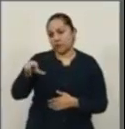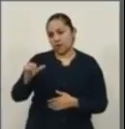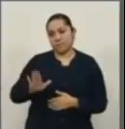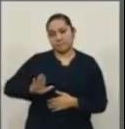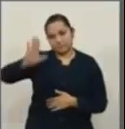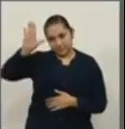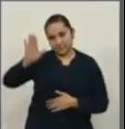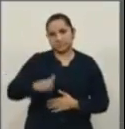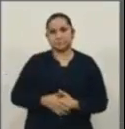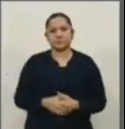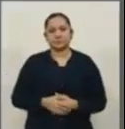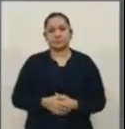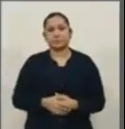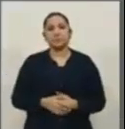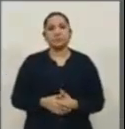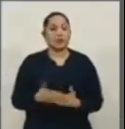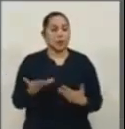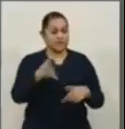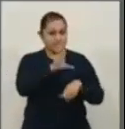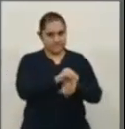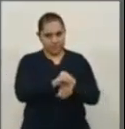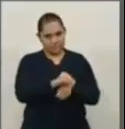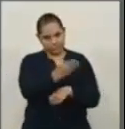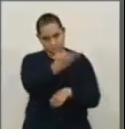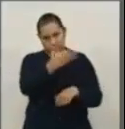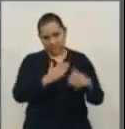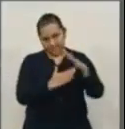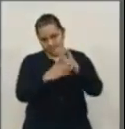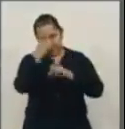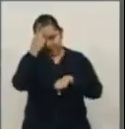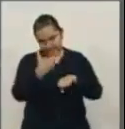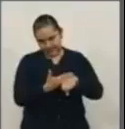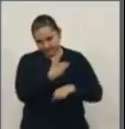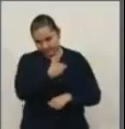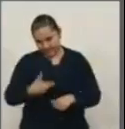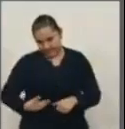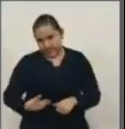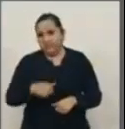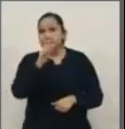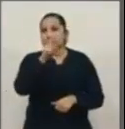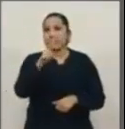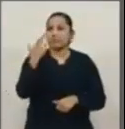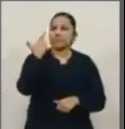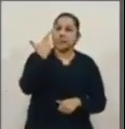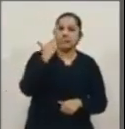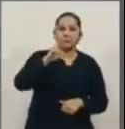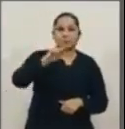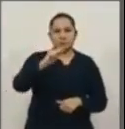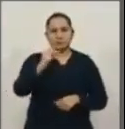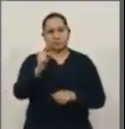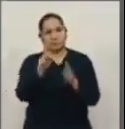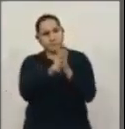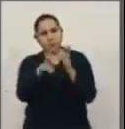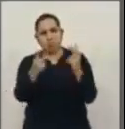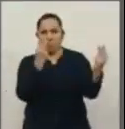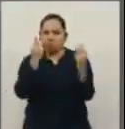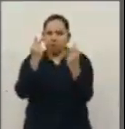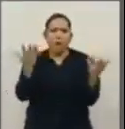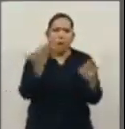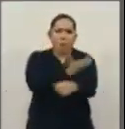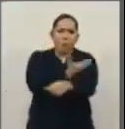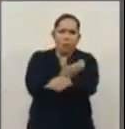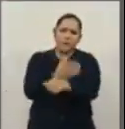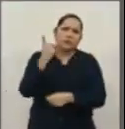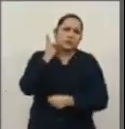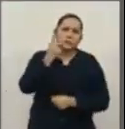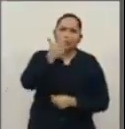Con el permiso de la mesa, presidente, a los medios de comunicación, a mis compañeras y compañeros diputados,